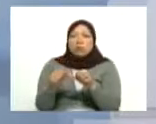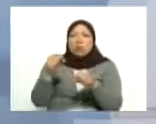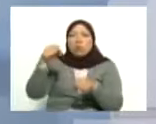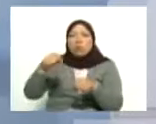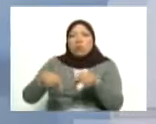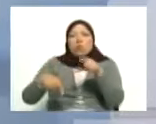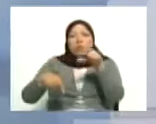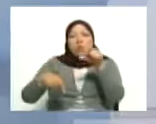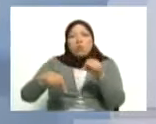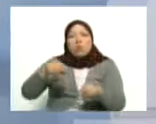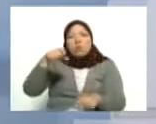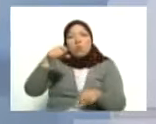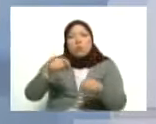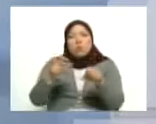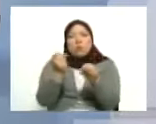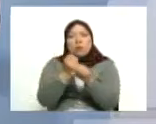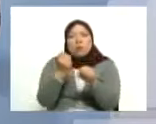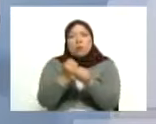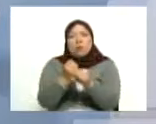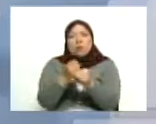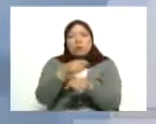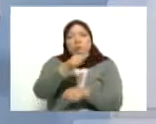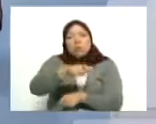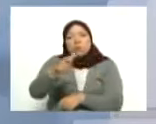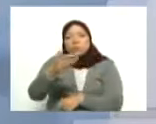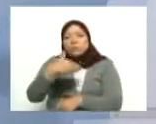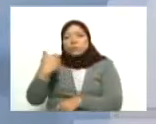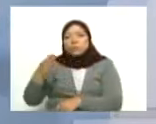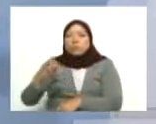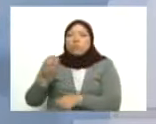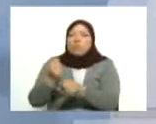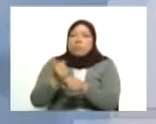bombardean, los matan, los asesinan, les arrebatan sus